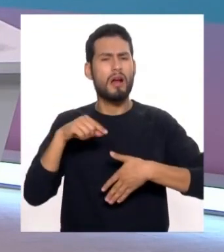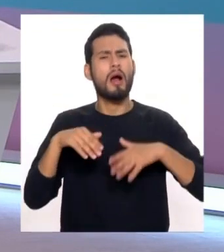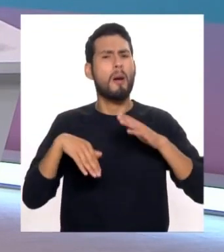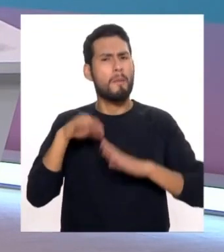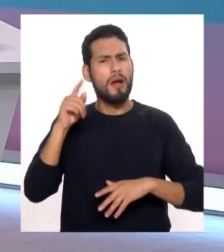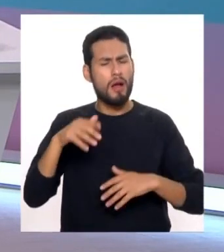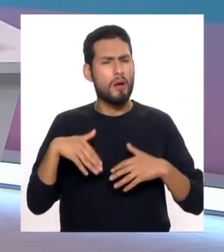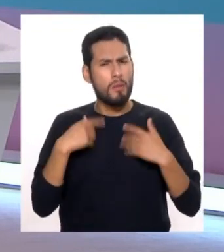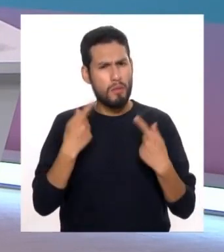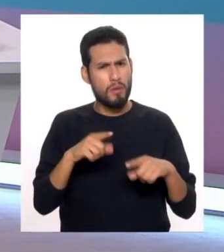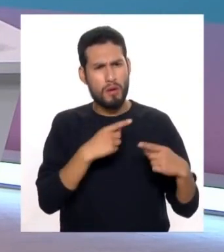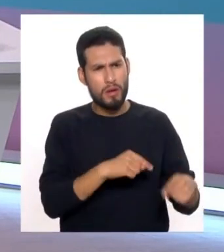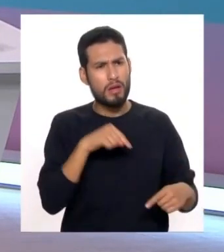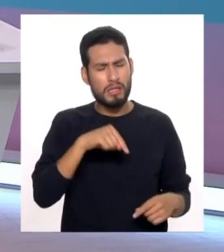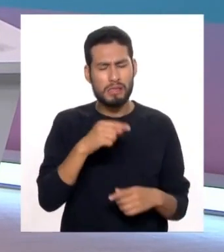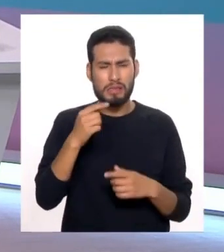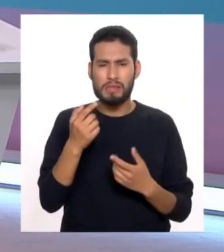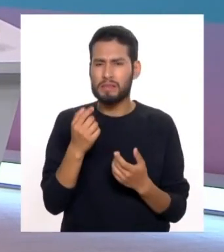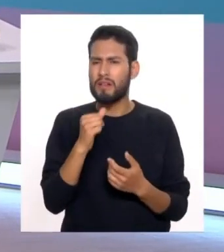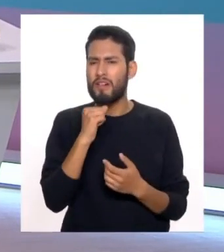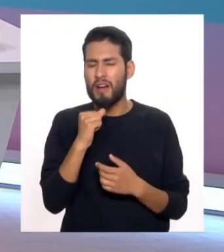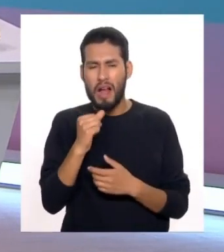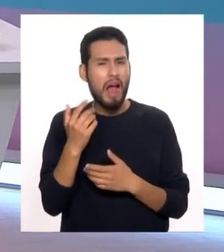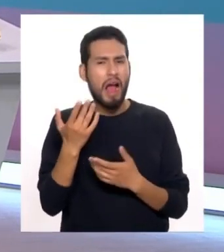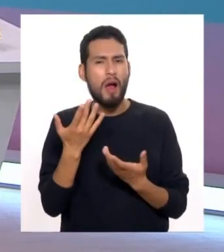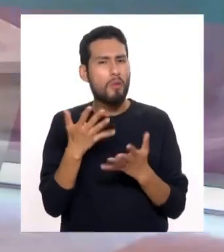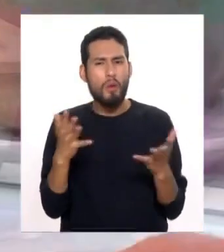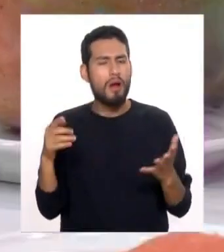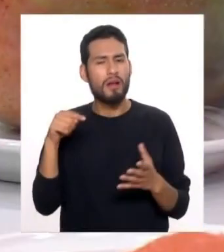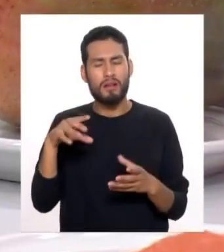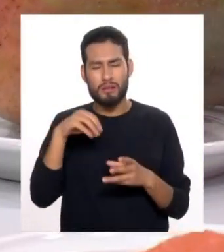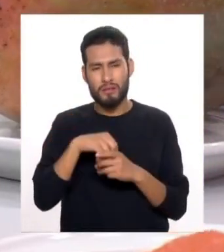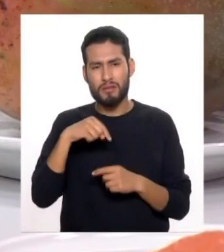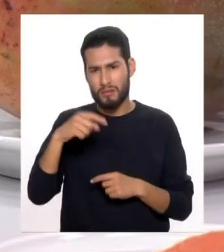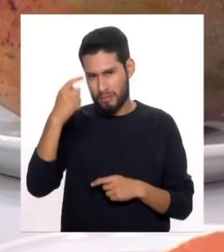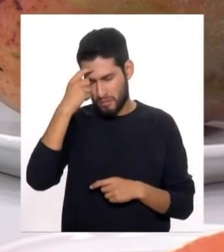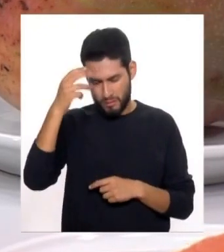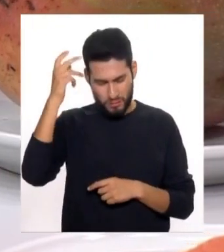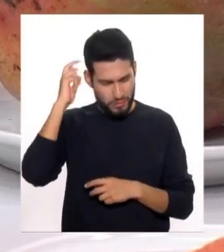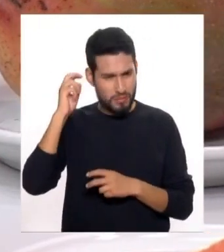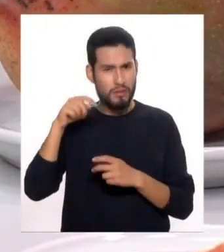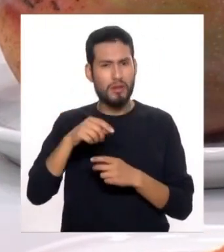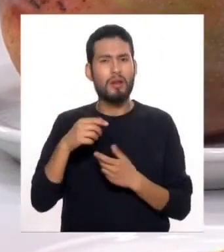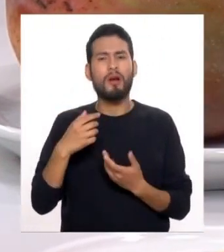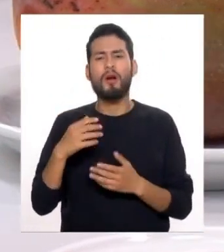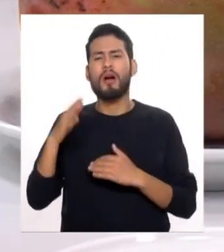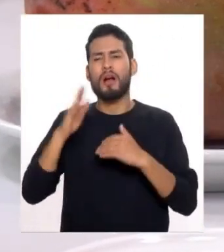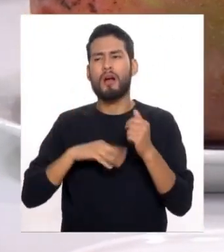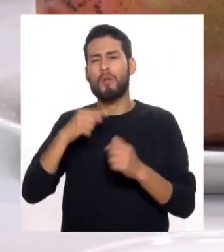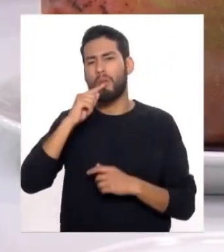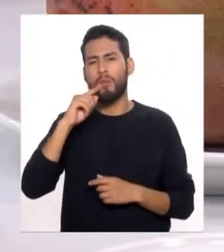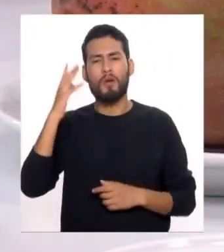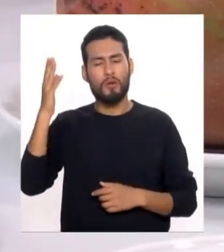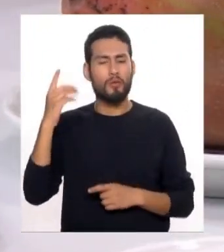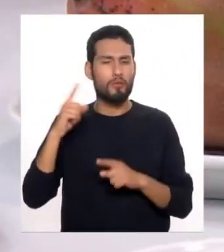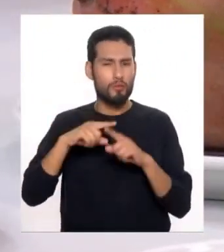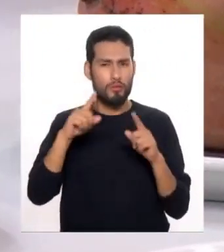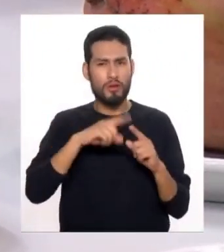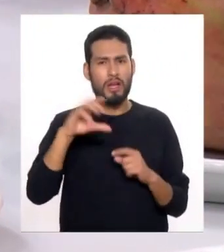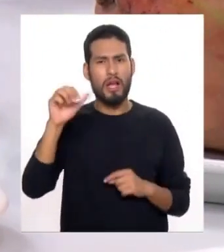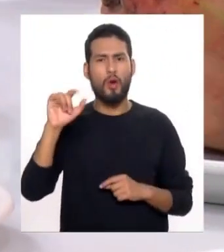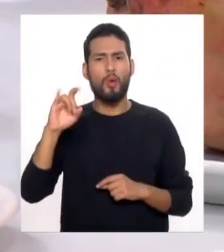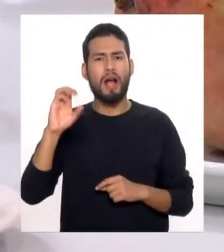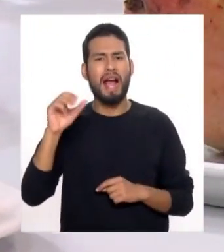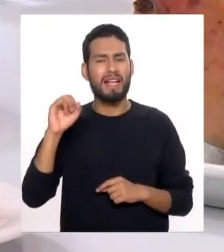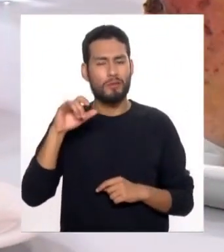estas deficiencias y de tener problemas de defectos del tubo neural que las mujeres caucásicas. Entonces, vamos por lo nuestro. ¿Cuáles